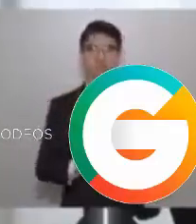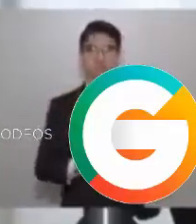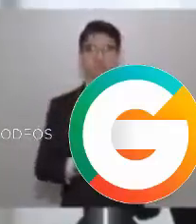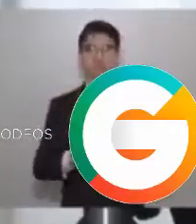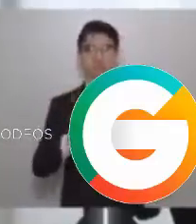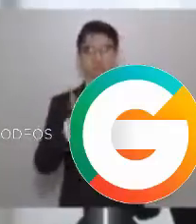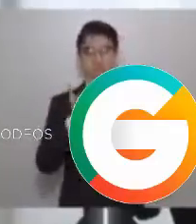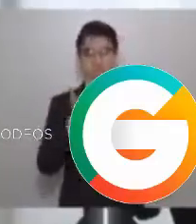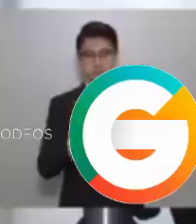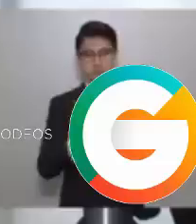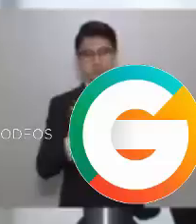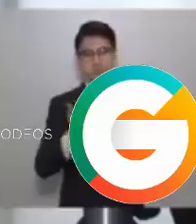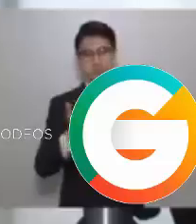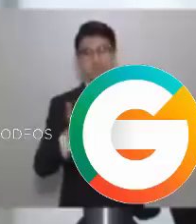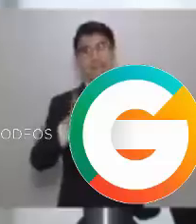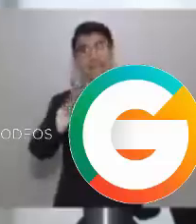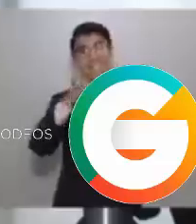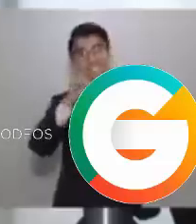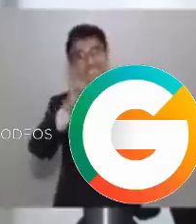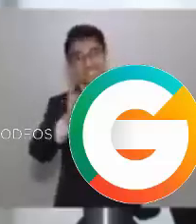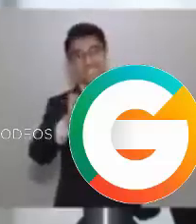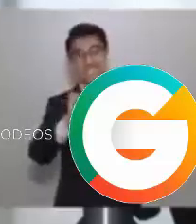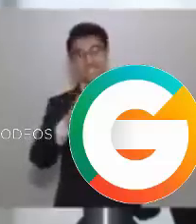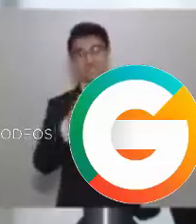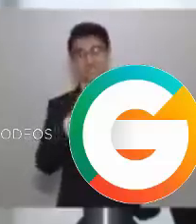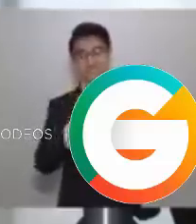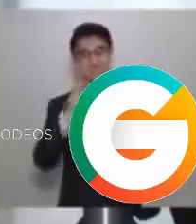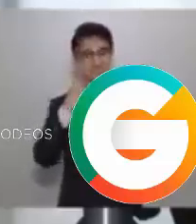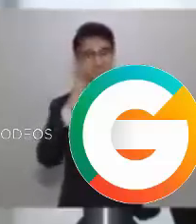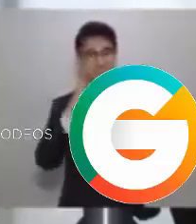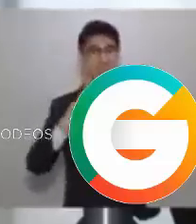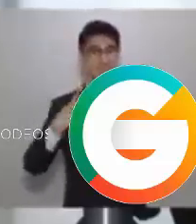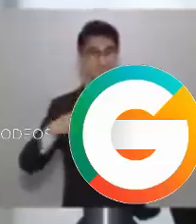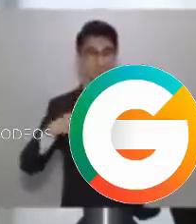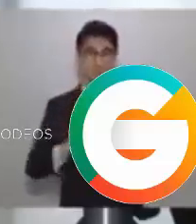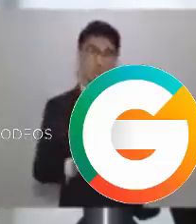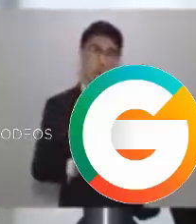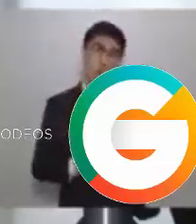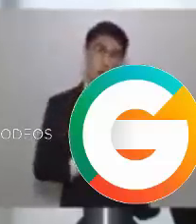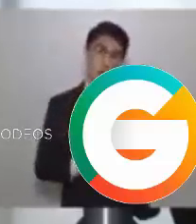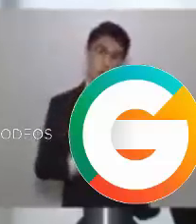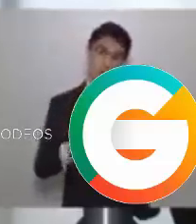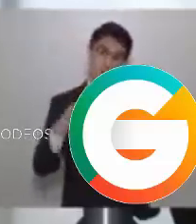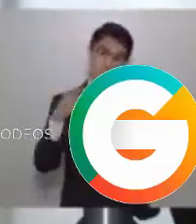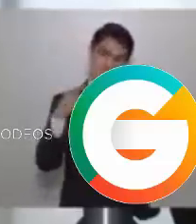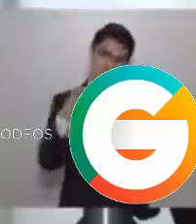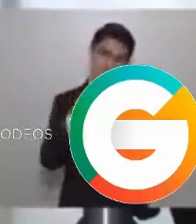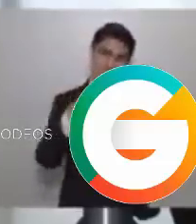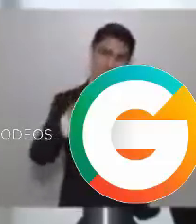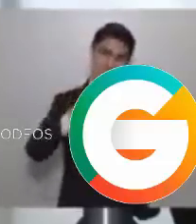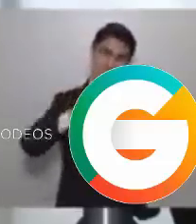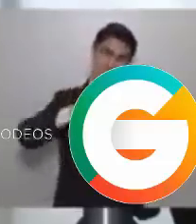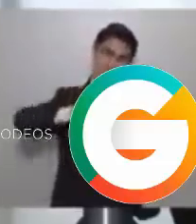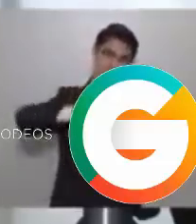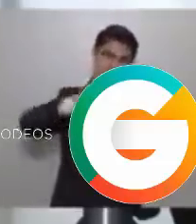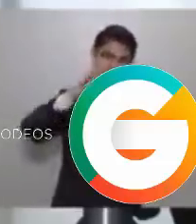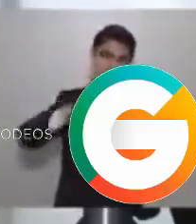la responsabilidad como delegado en pues la localidad de San Antonio de las